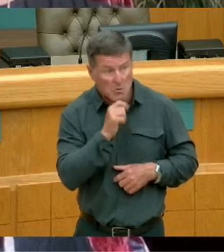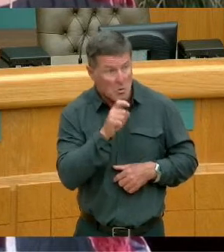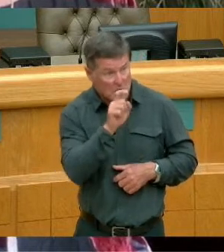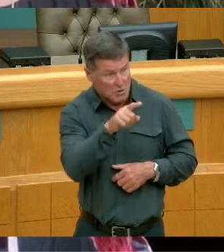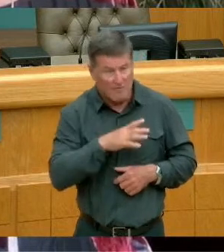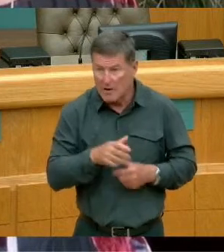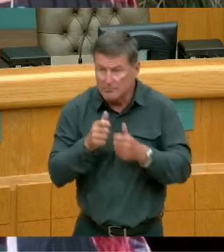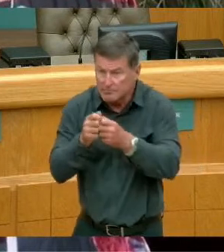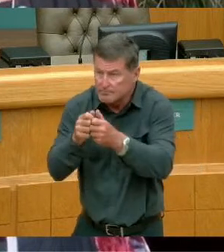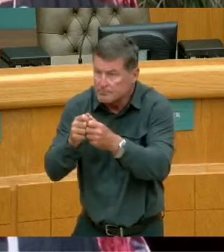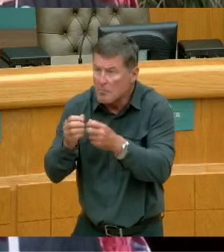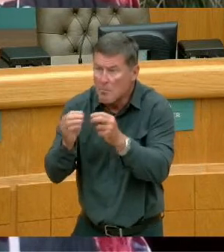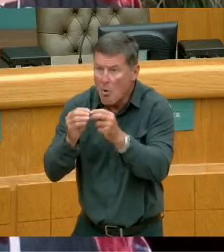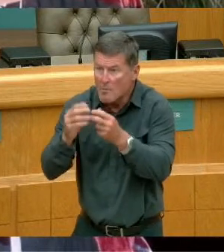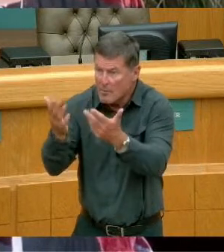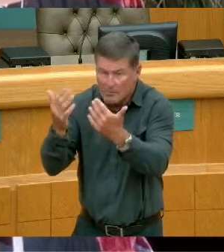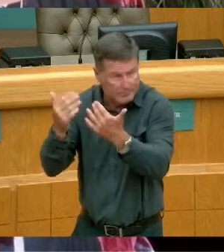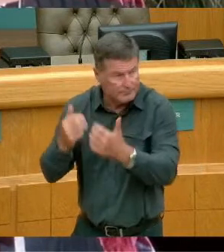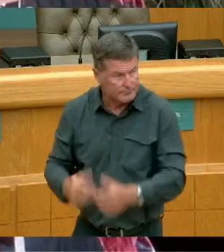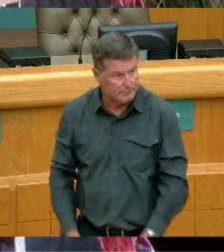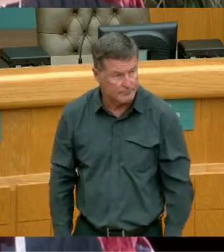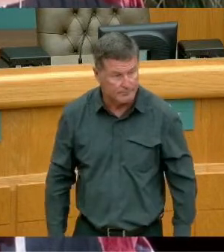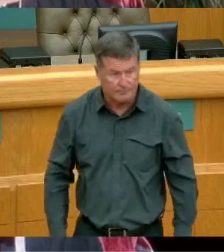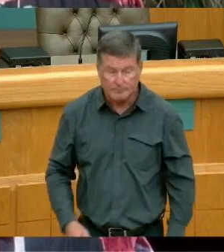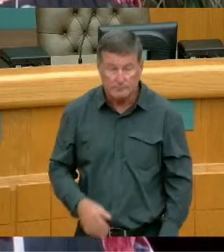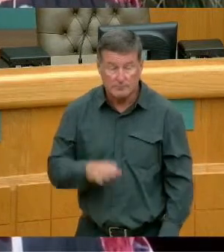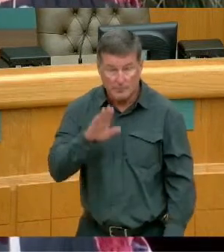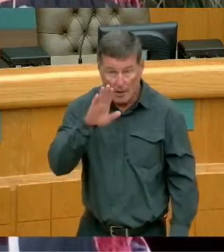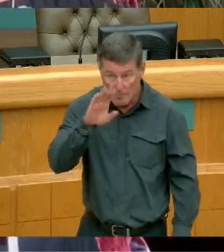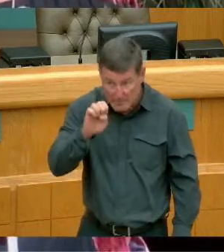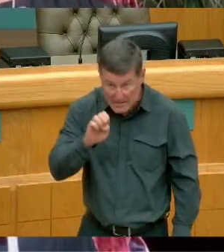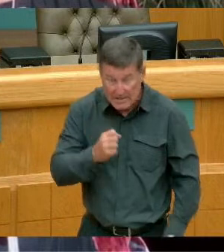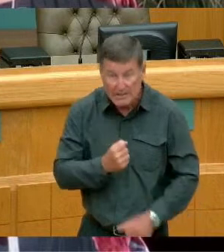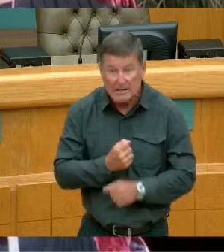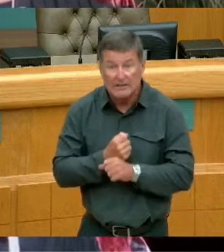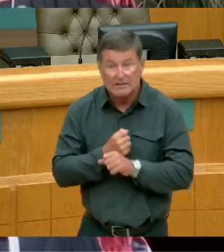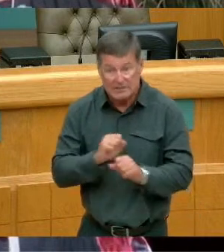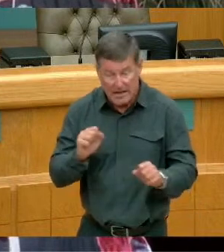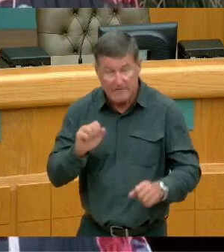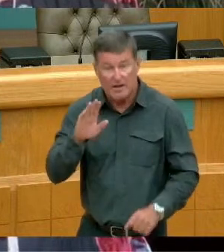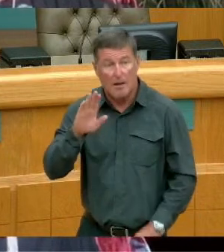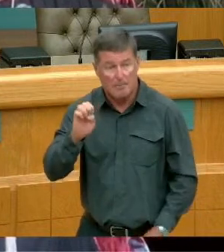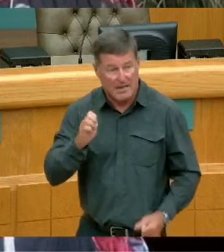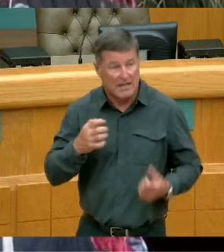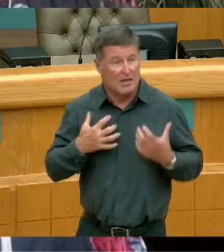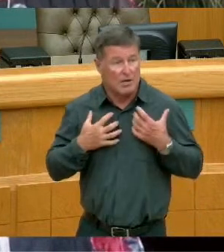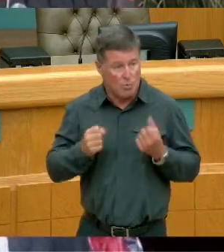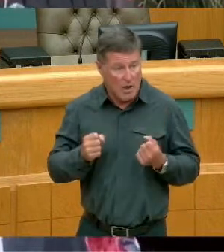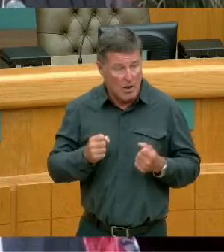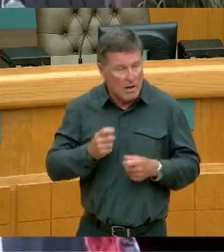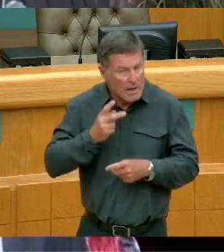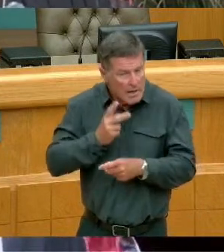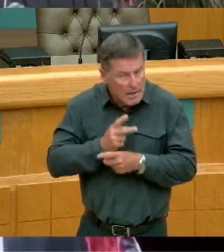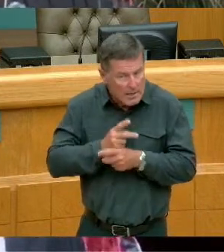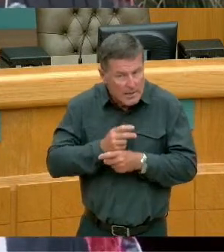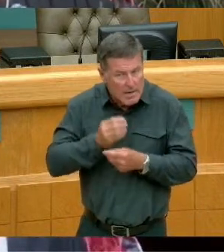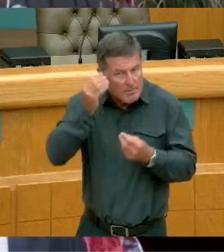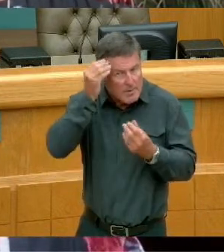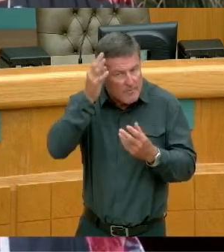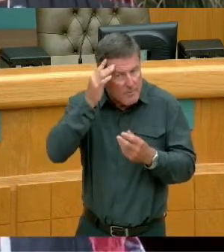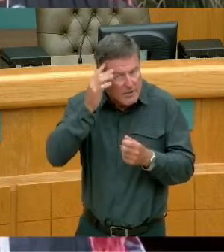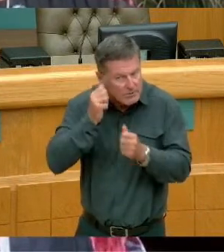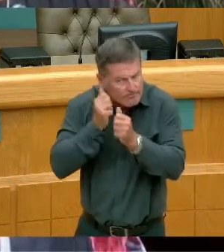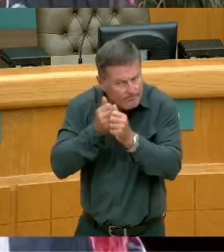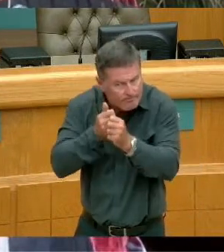served as possible. Again, stay well, stay informed, and as always, do your